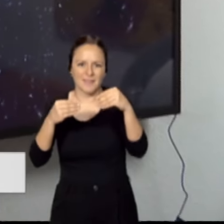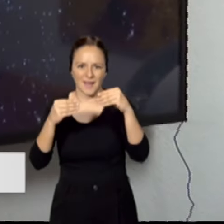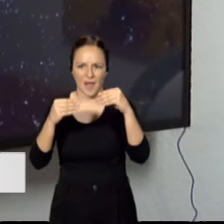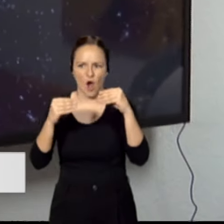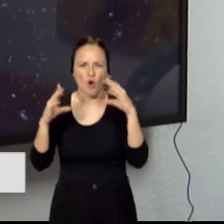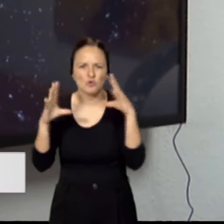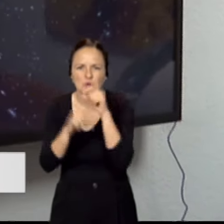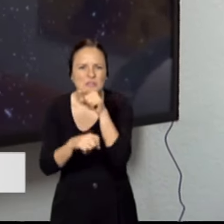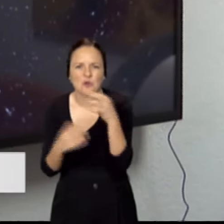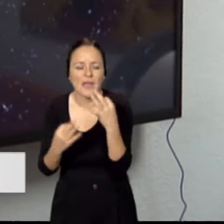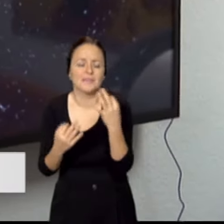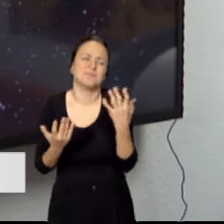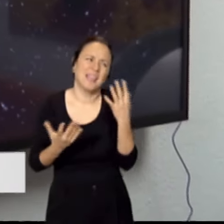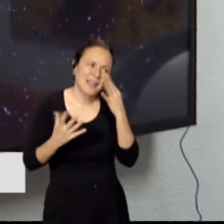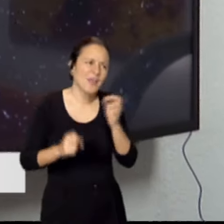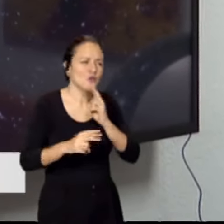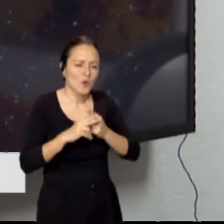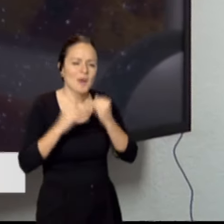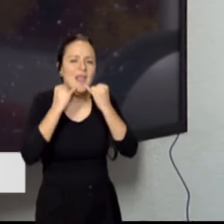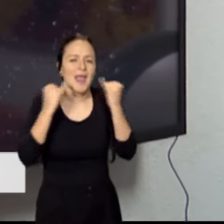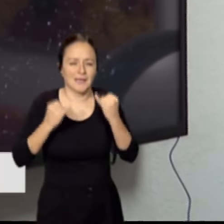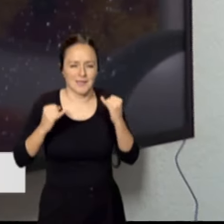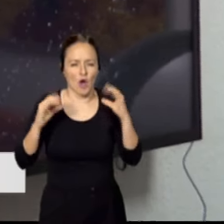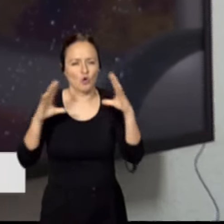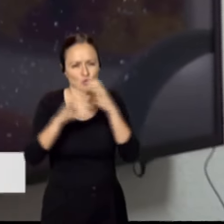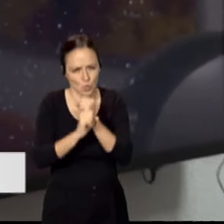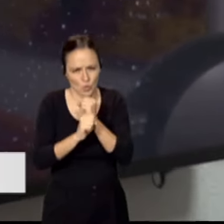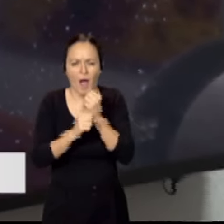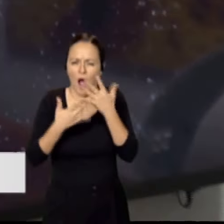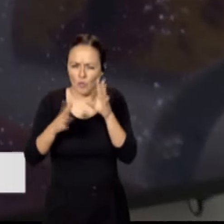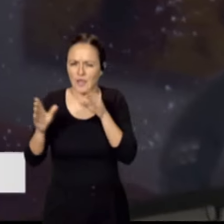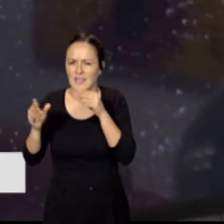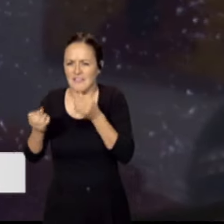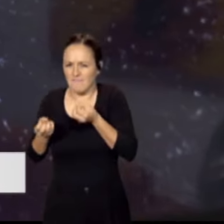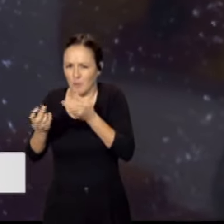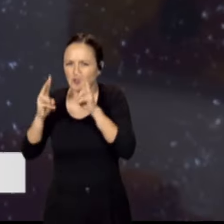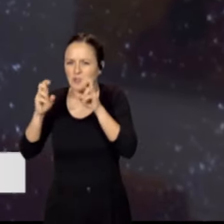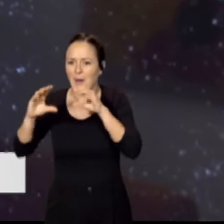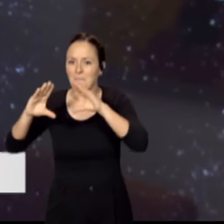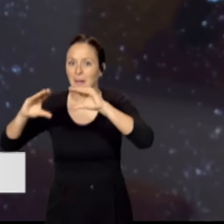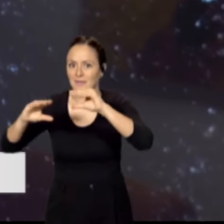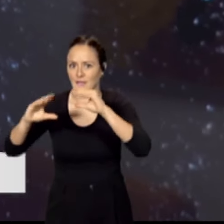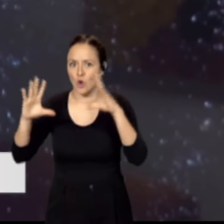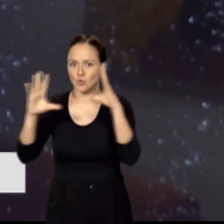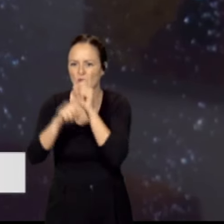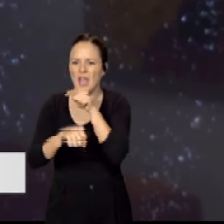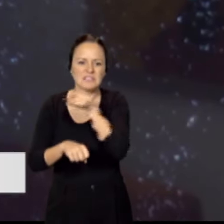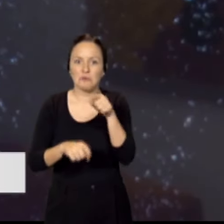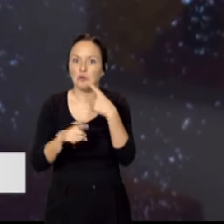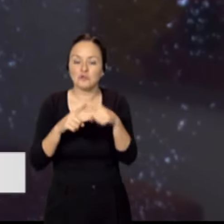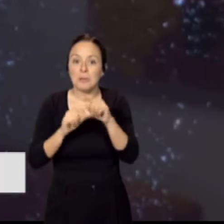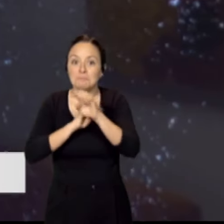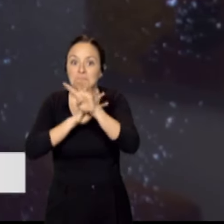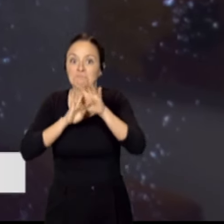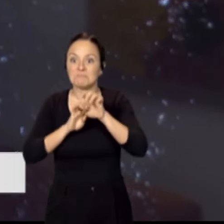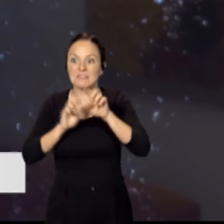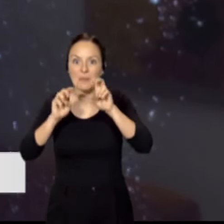bien la energía oscura no Aunque también nos va a dar información sobre la materia oscura no son dos componentes misteriosos del universo que son muy importantes